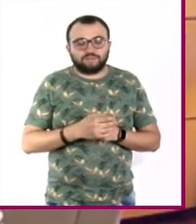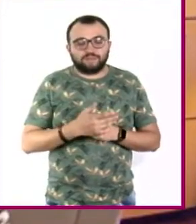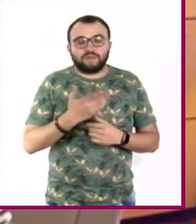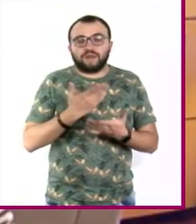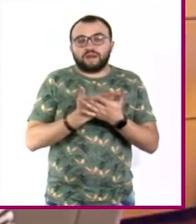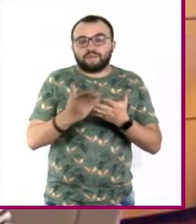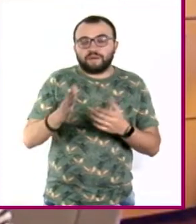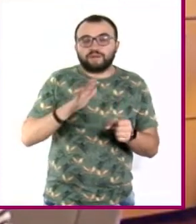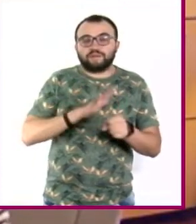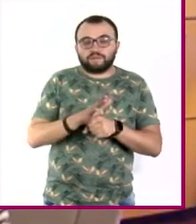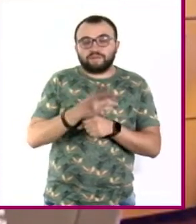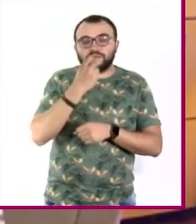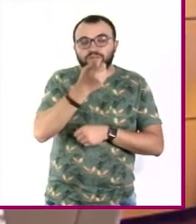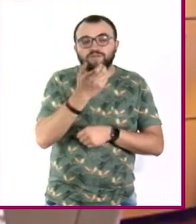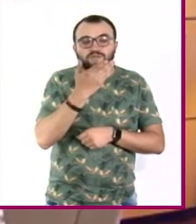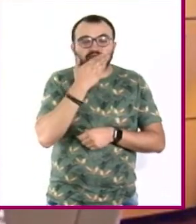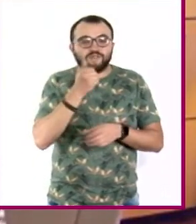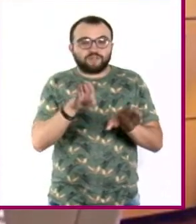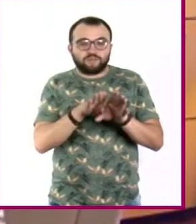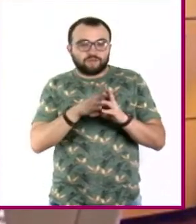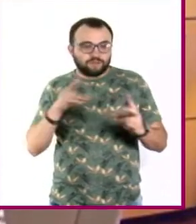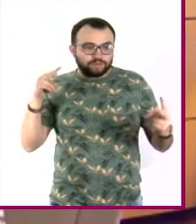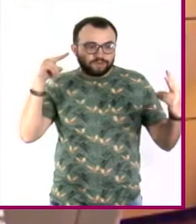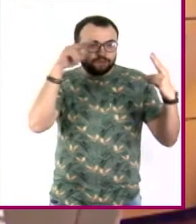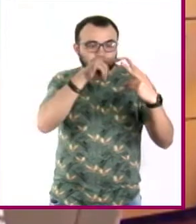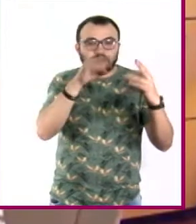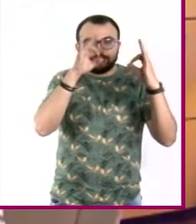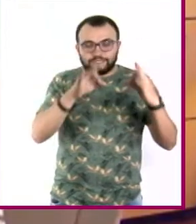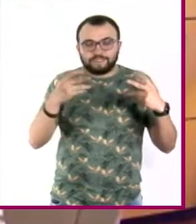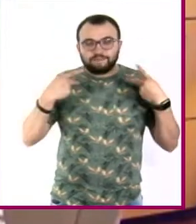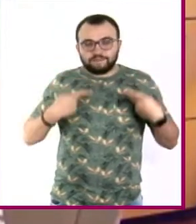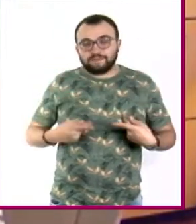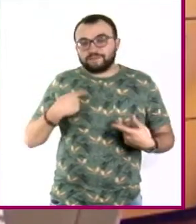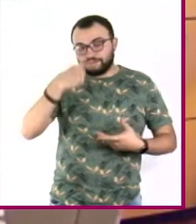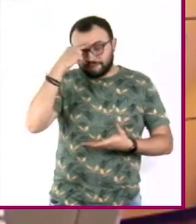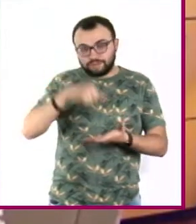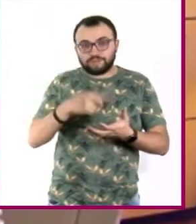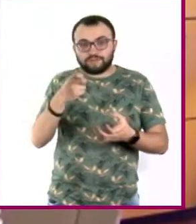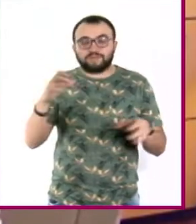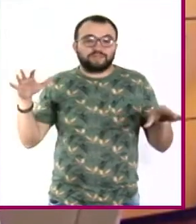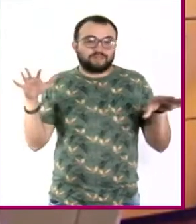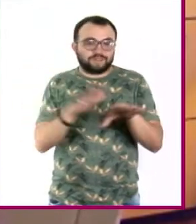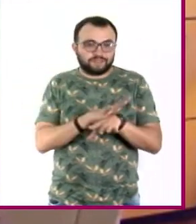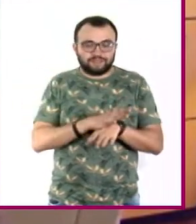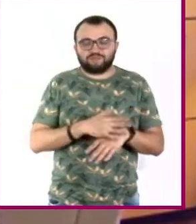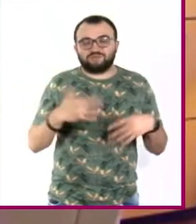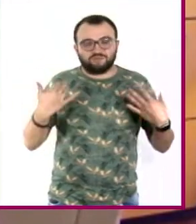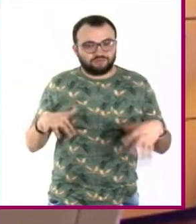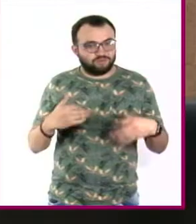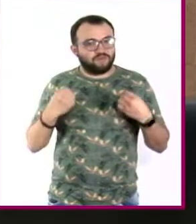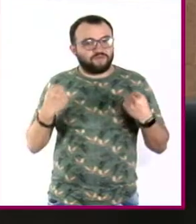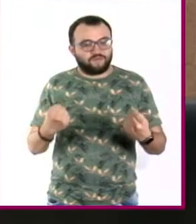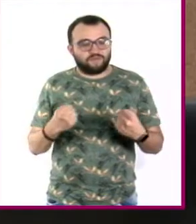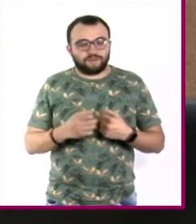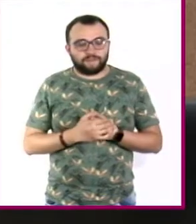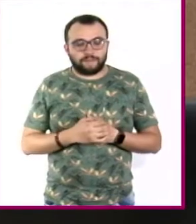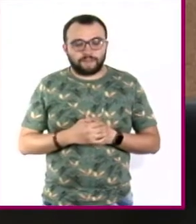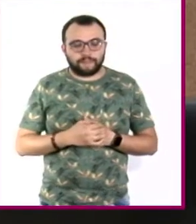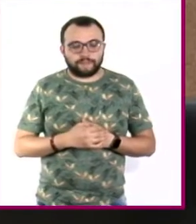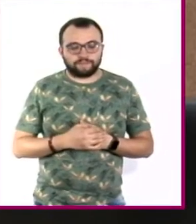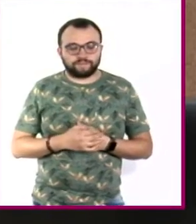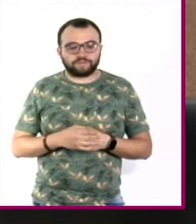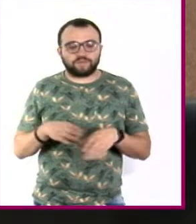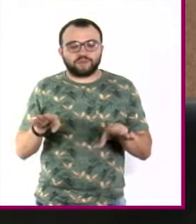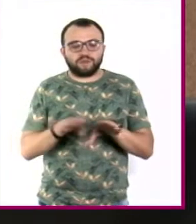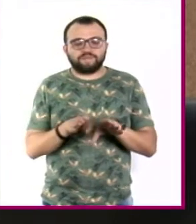están viendo de forma personal. Entonces yo creo que sí es un cambio bastante radical. ¿Cómo influye